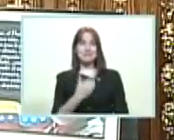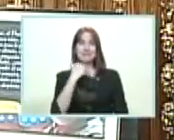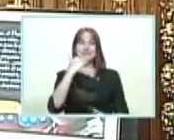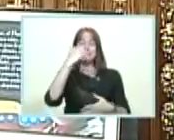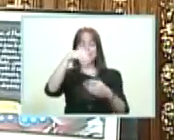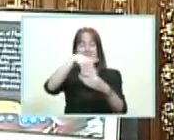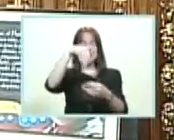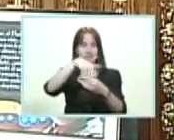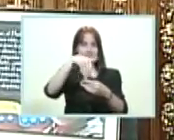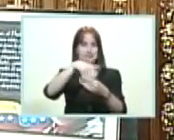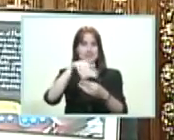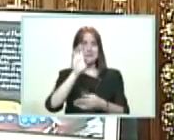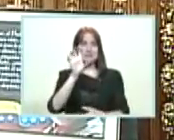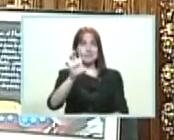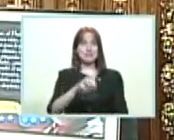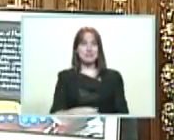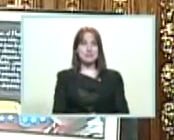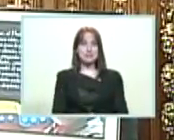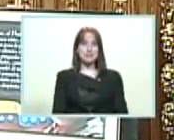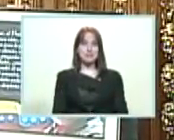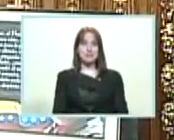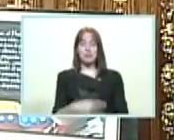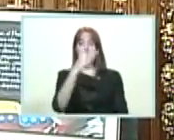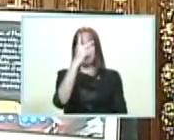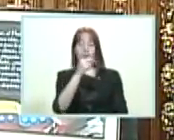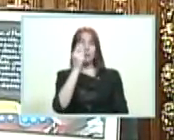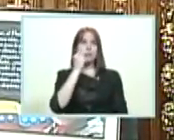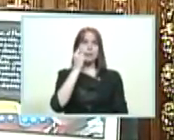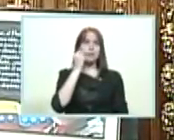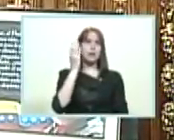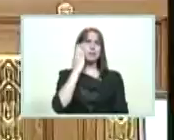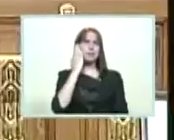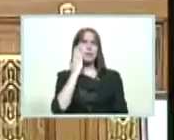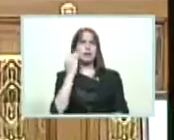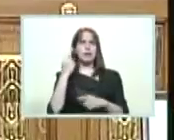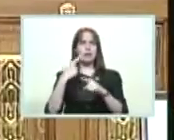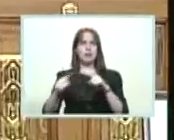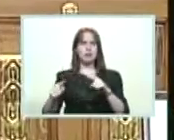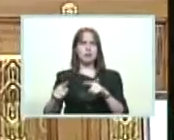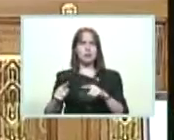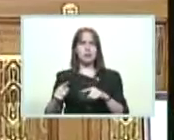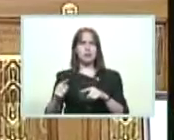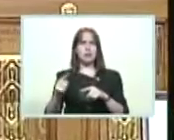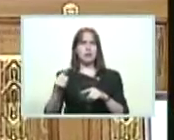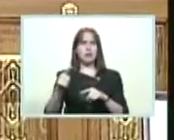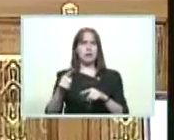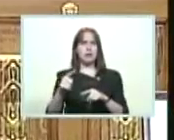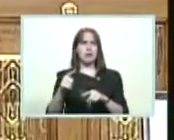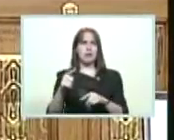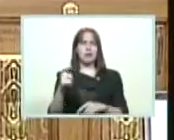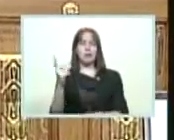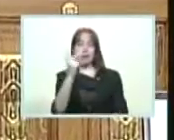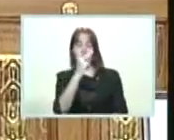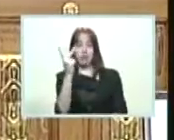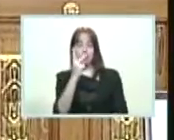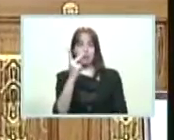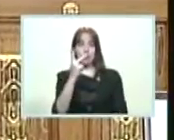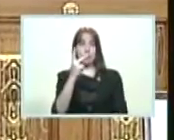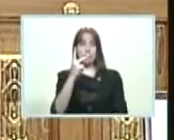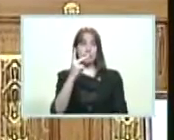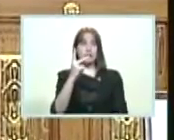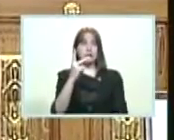país. ¿Ah? Aquí están dos padres de Churio y Ornella. Dos padres casi de este